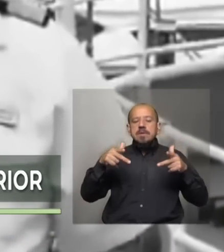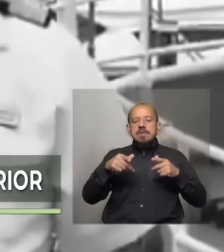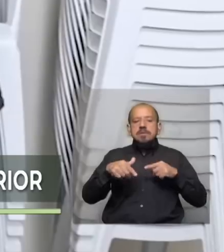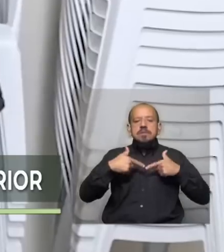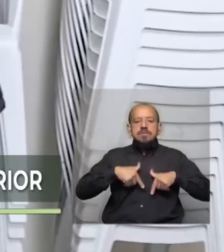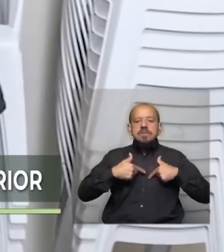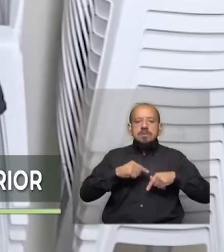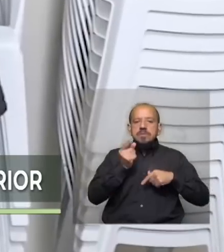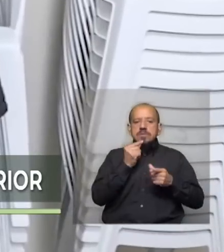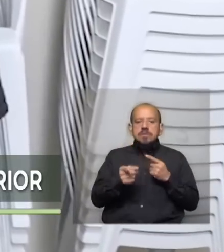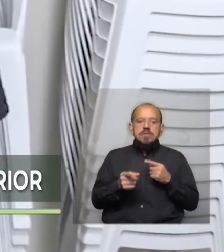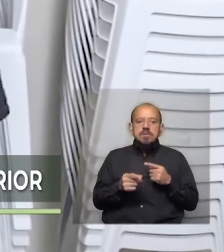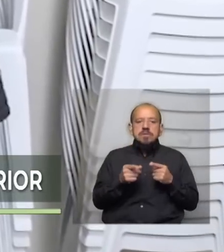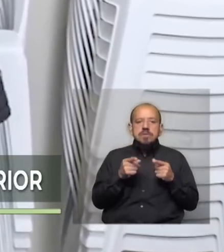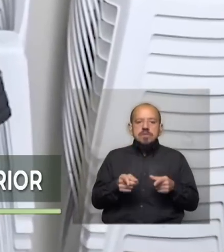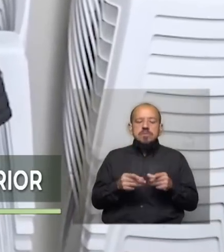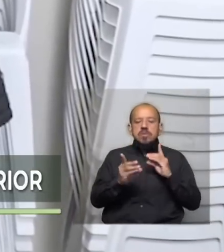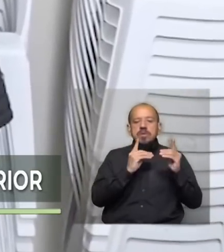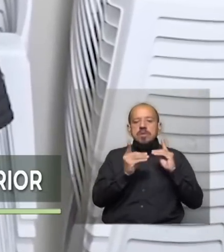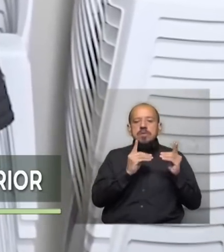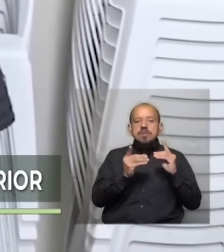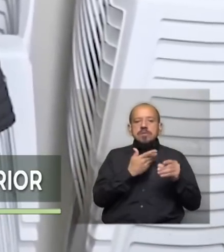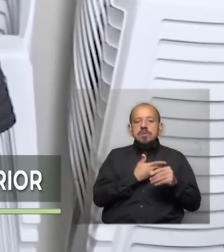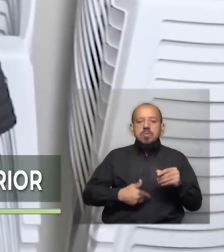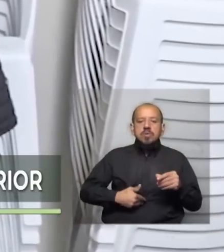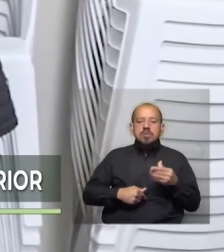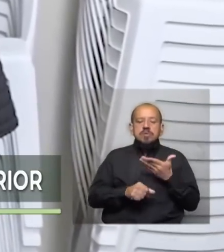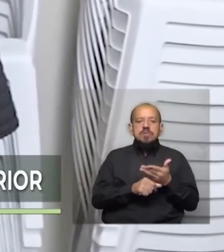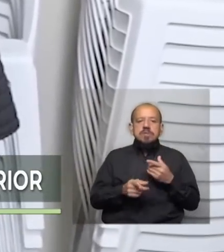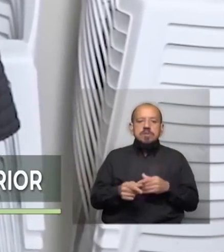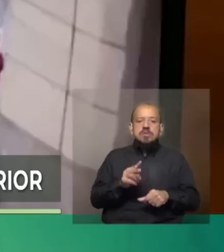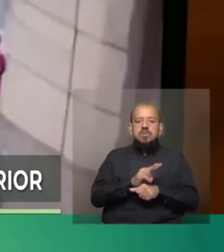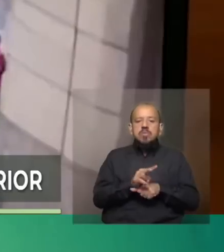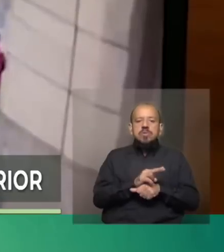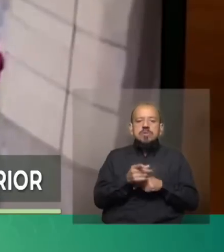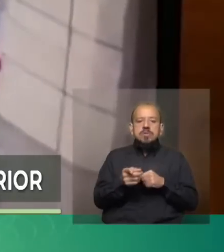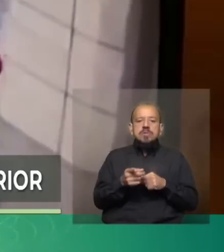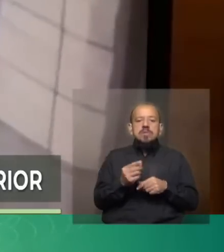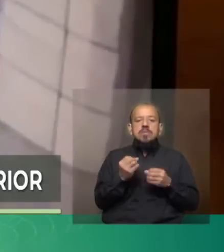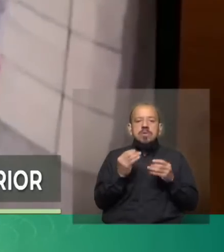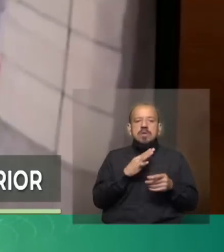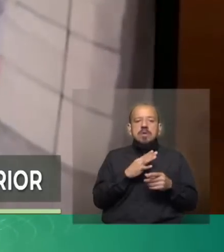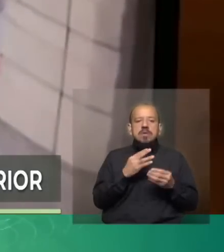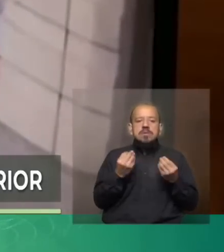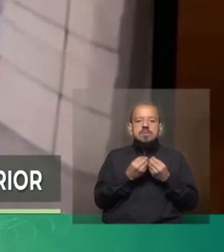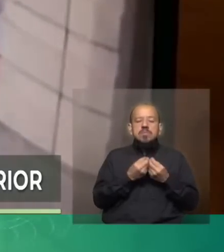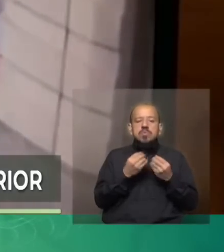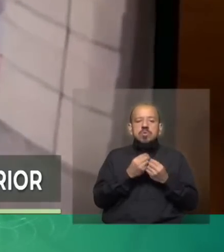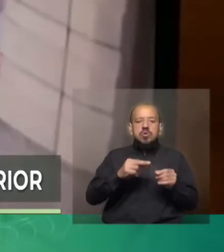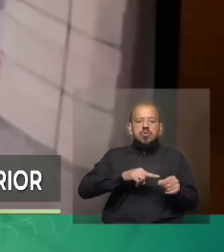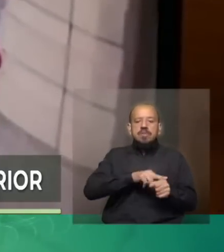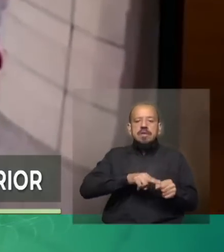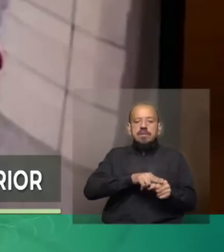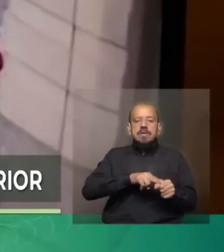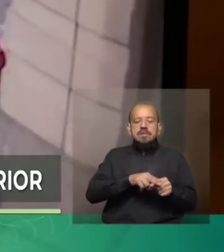Ministerio del interior Incluso en uno de los diálogos el dueño del boliche le reclama tesiano seguridad en la puerta del ambiente porque hay varios pastosos luego de